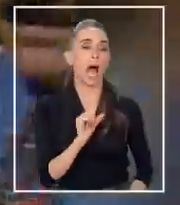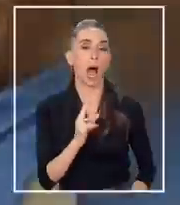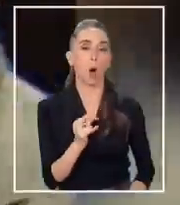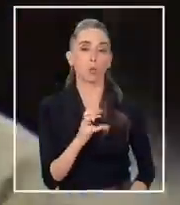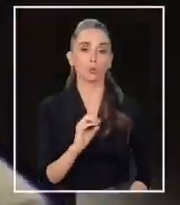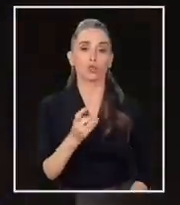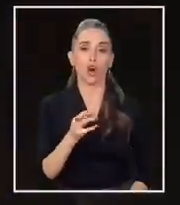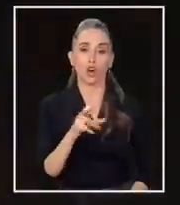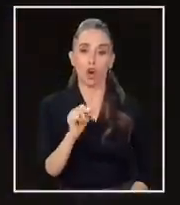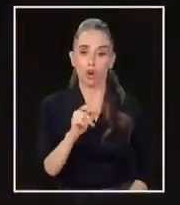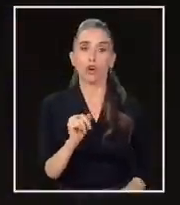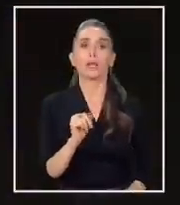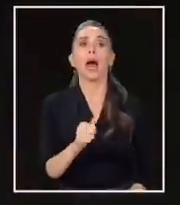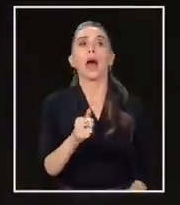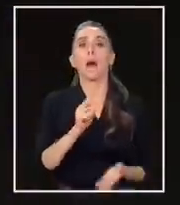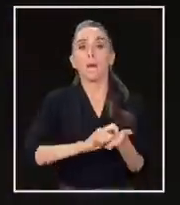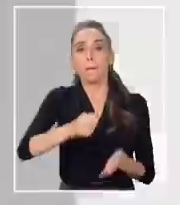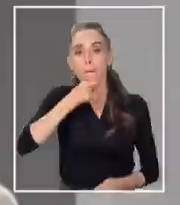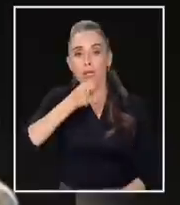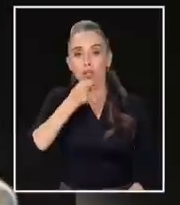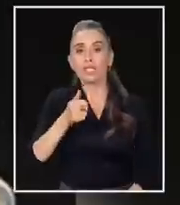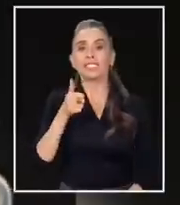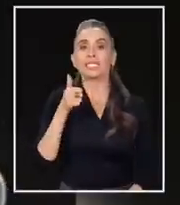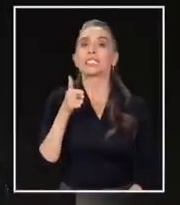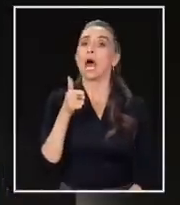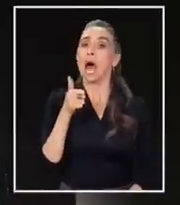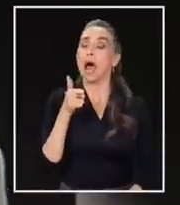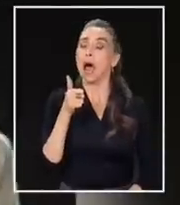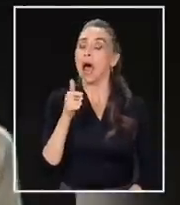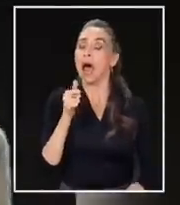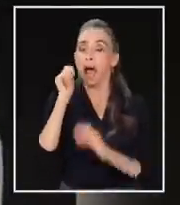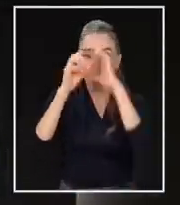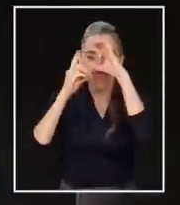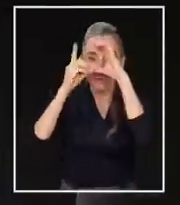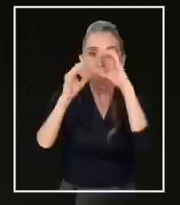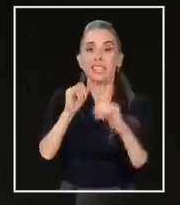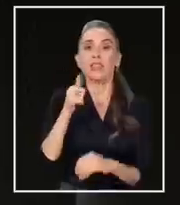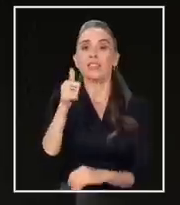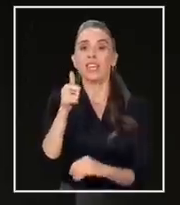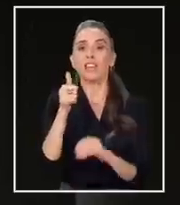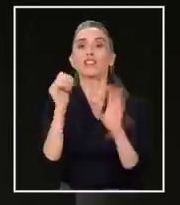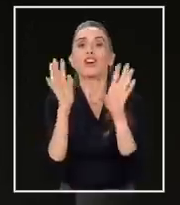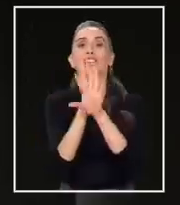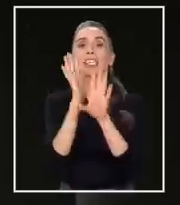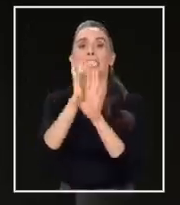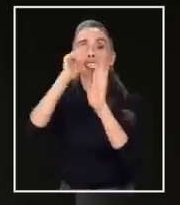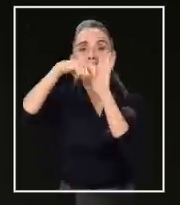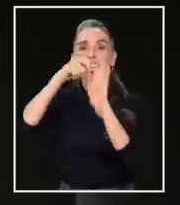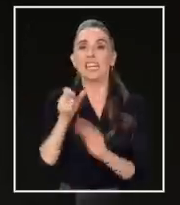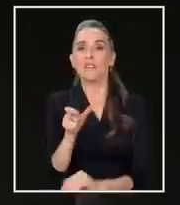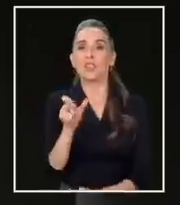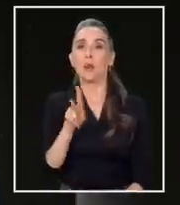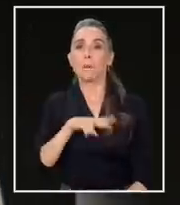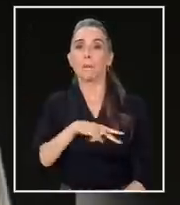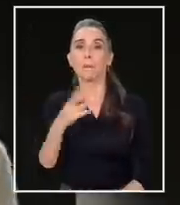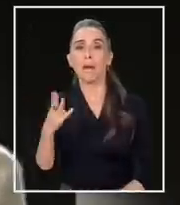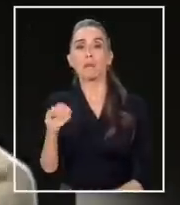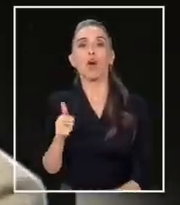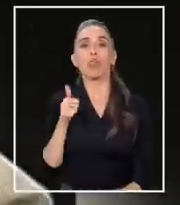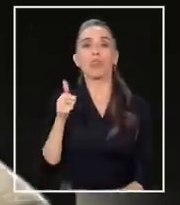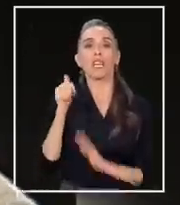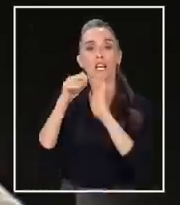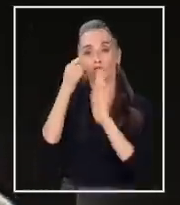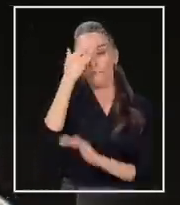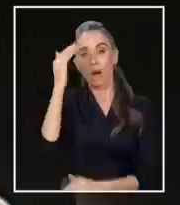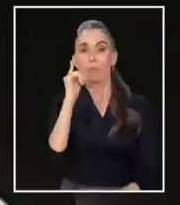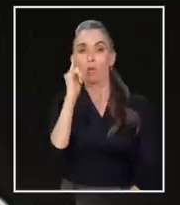periodista y director de cine video. Y otra cosa importante me parece a mí es que hay un premio especial a Fellini por la